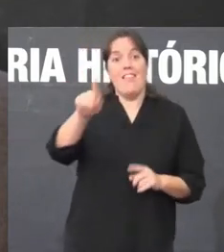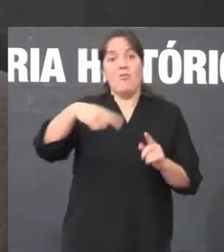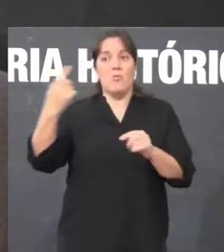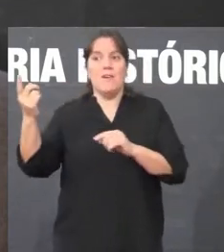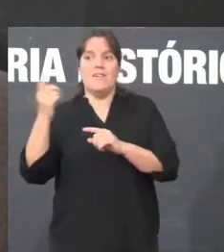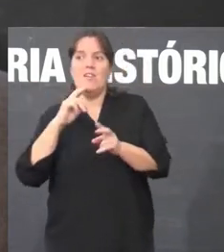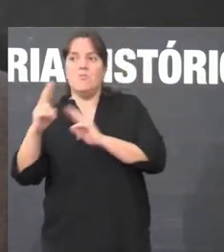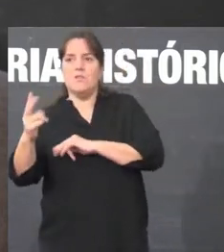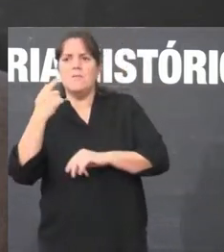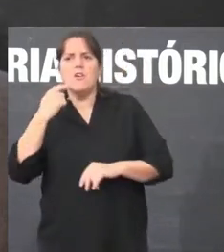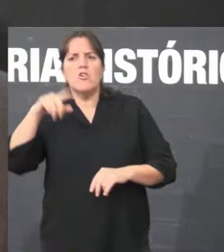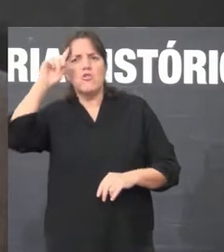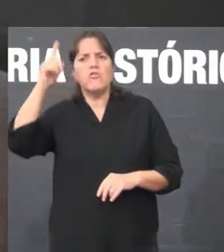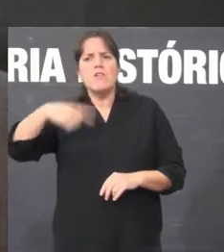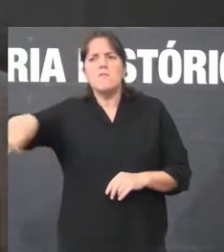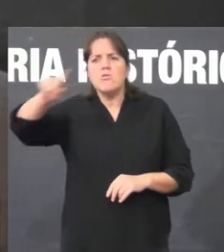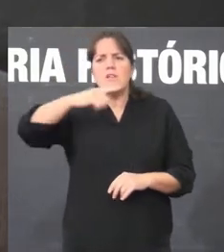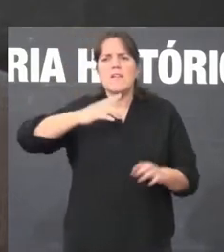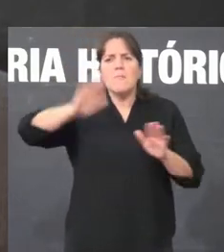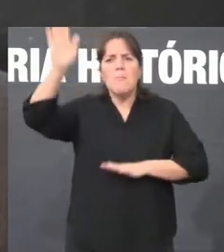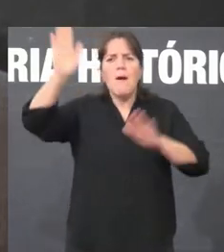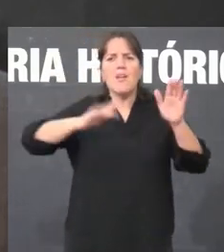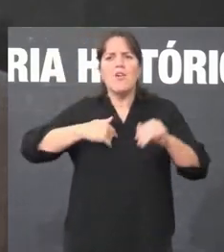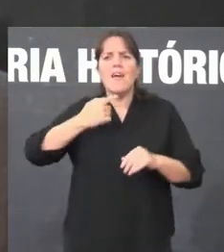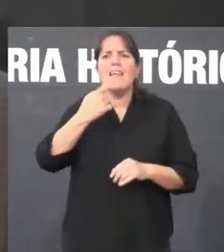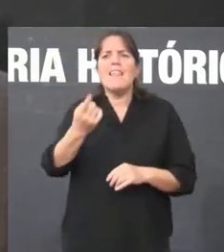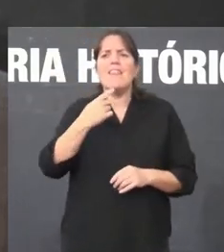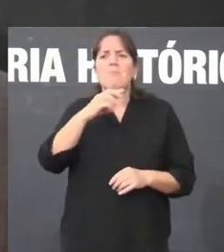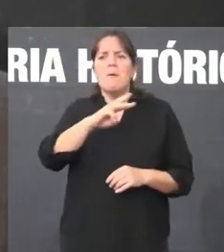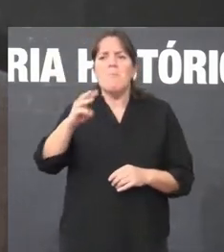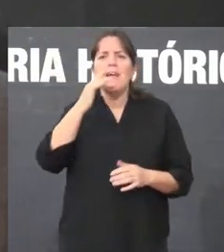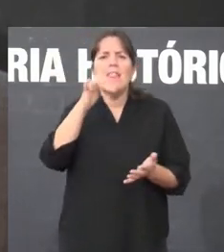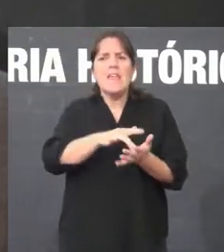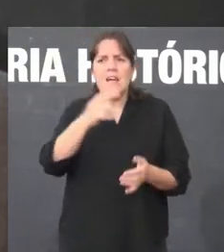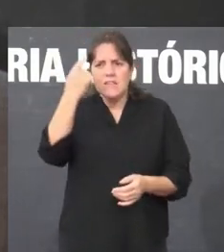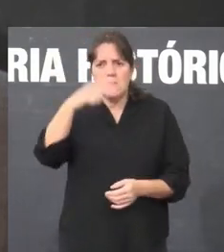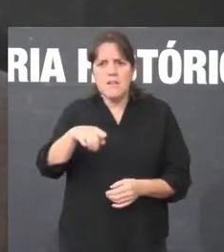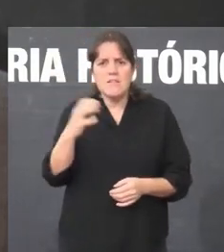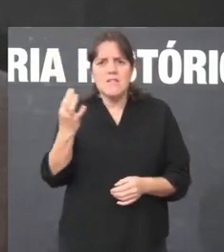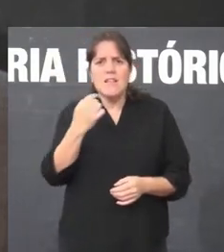levantar a man as persoas que saibades que dixo o PP ese día.